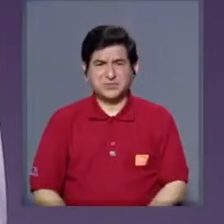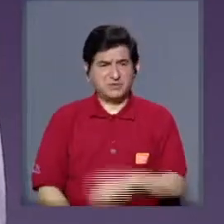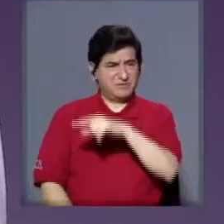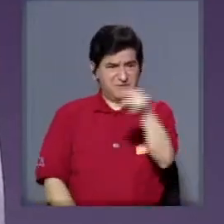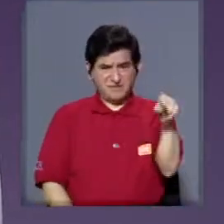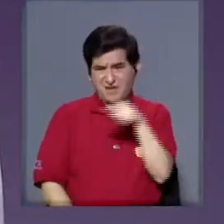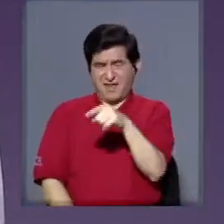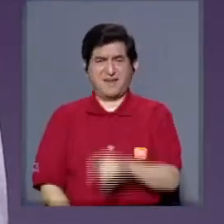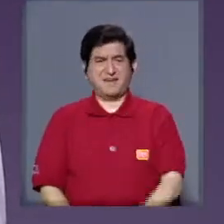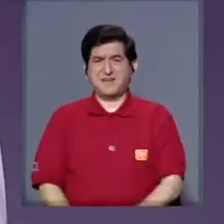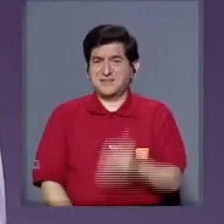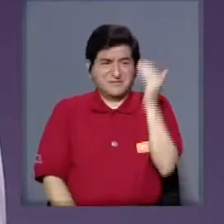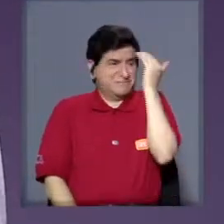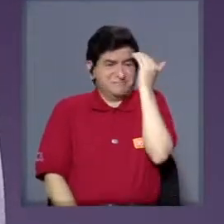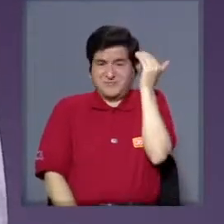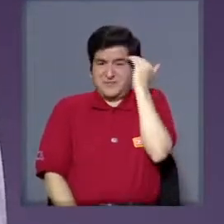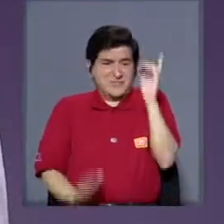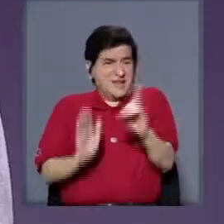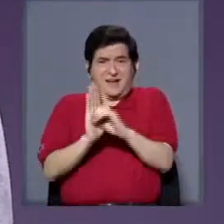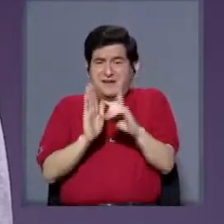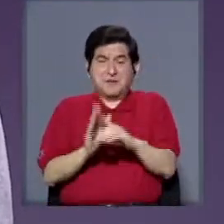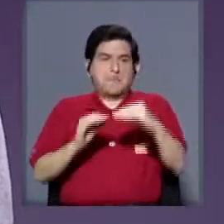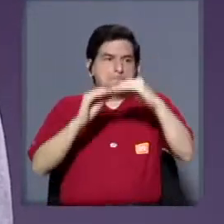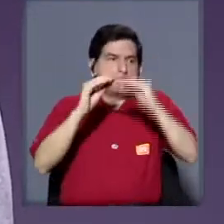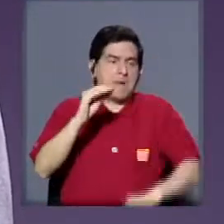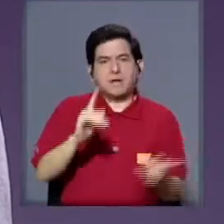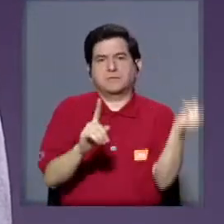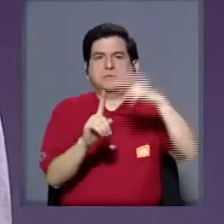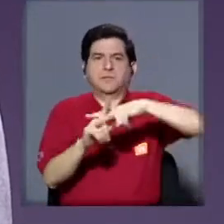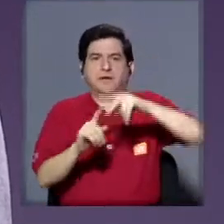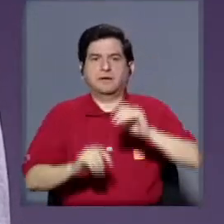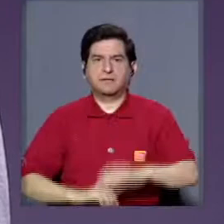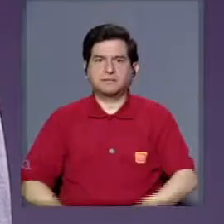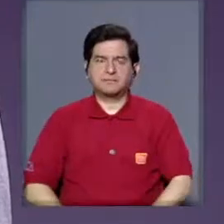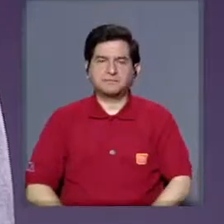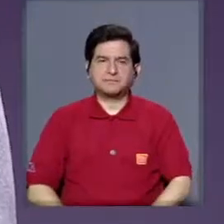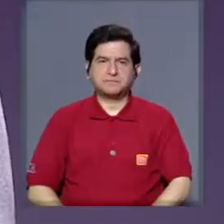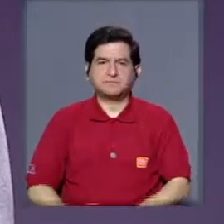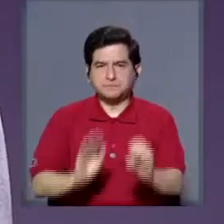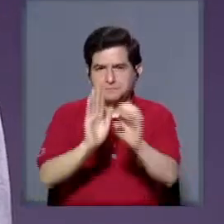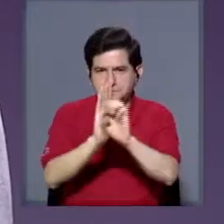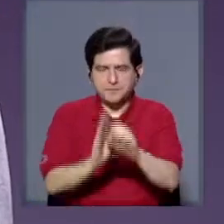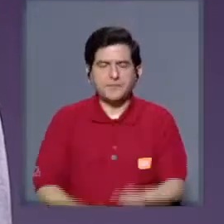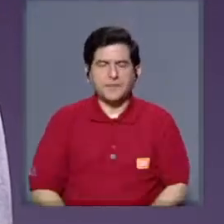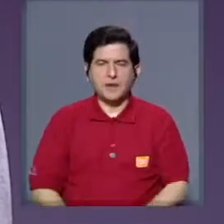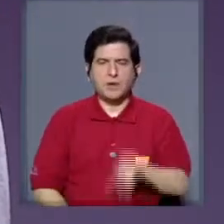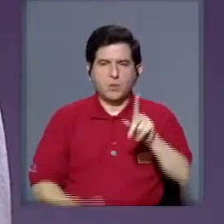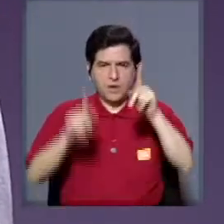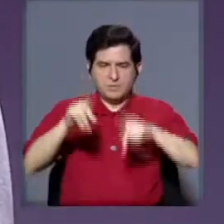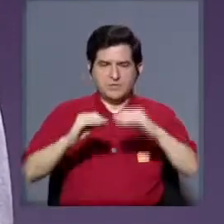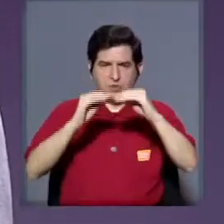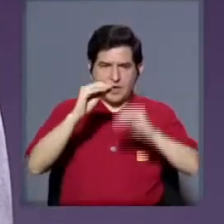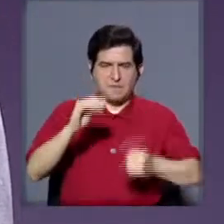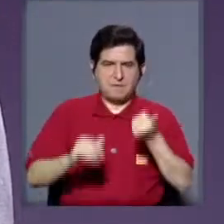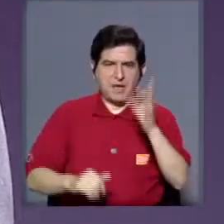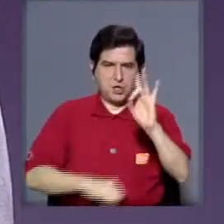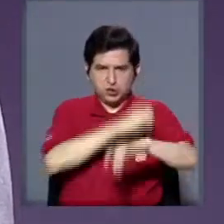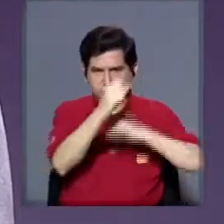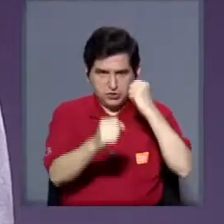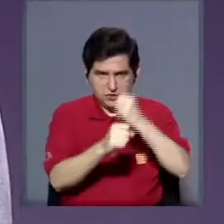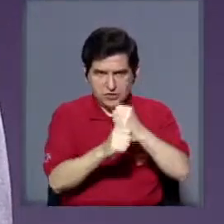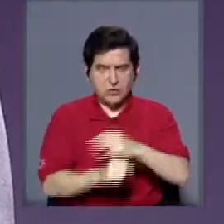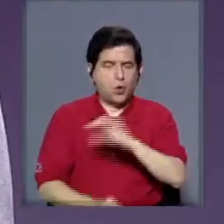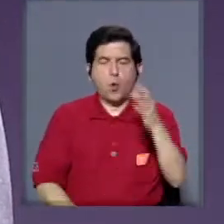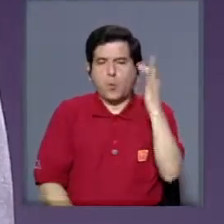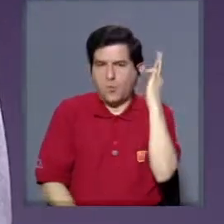ni siquiera saber cuáles son sus derechos y menos ejercerlos entonces por ejemplo una menor de edad o una una